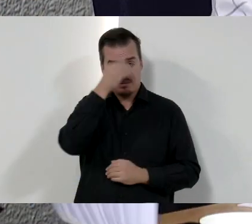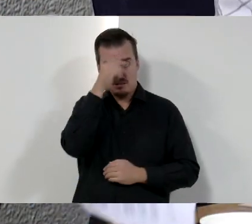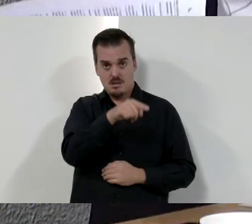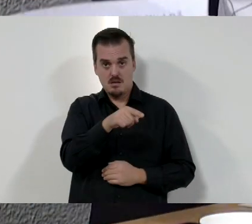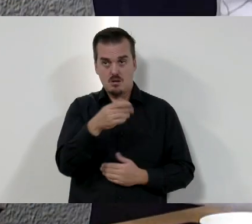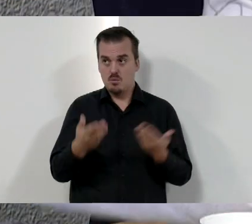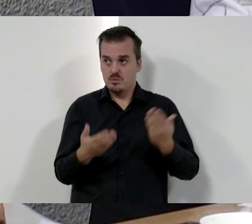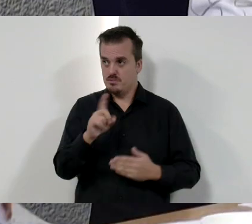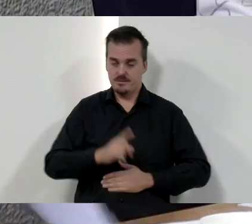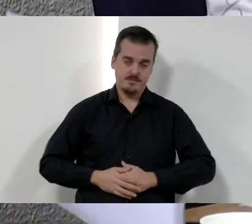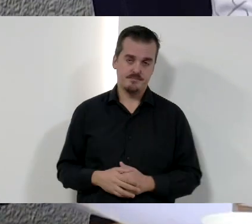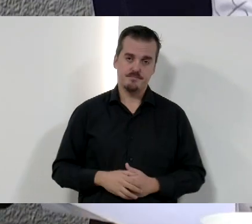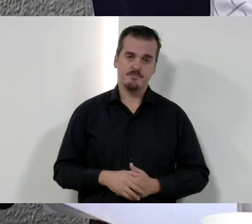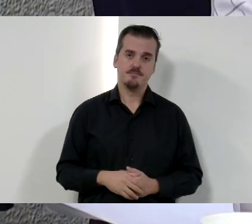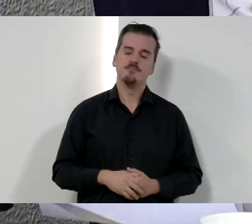no la consideramos justa.